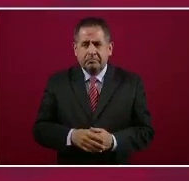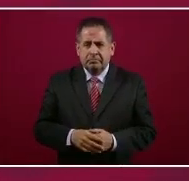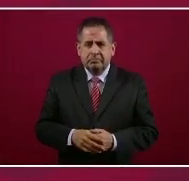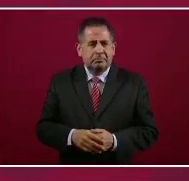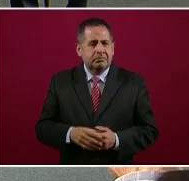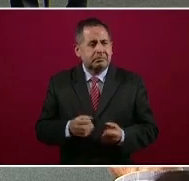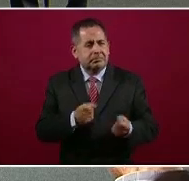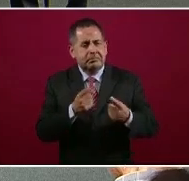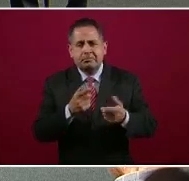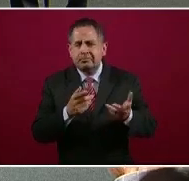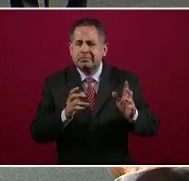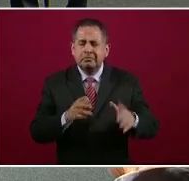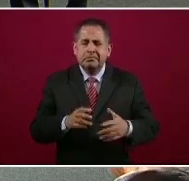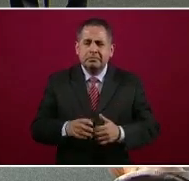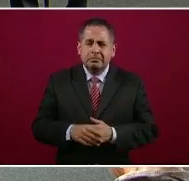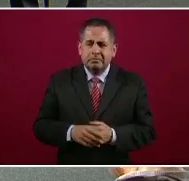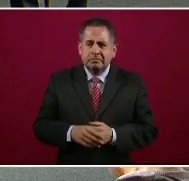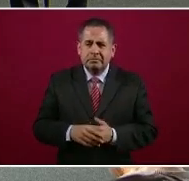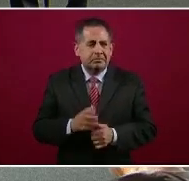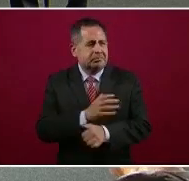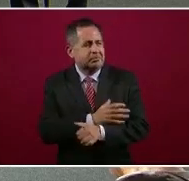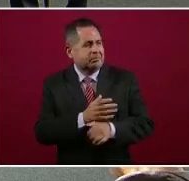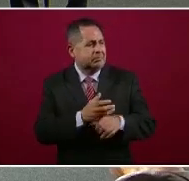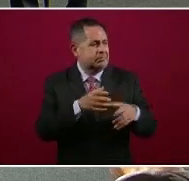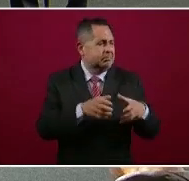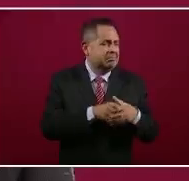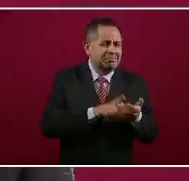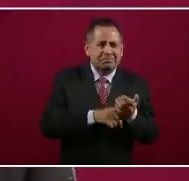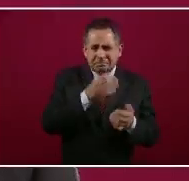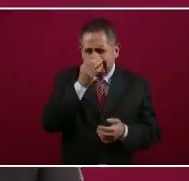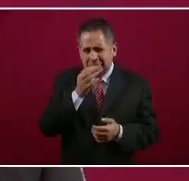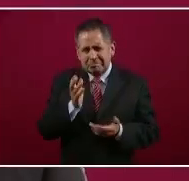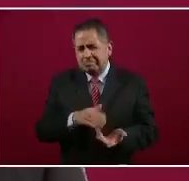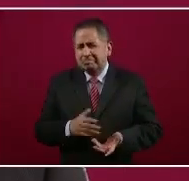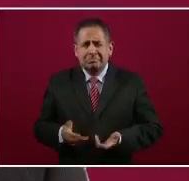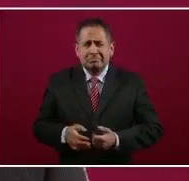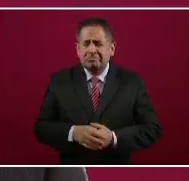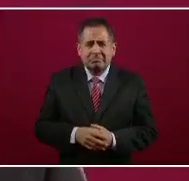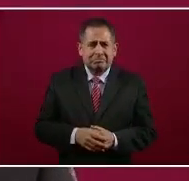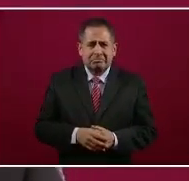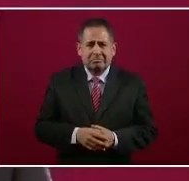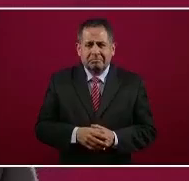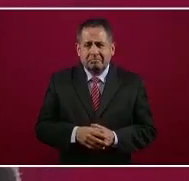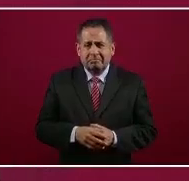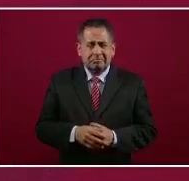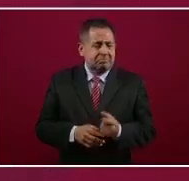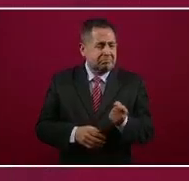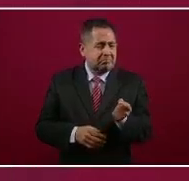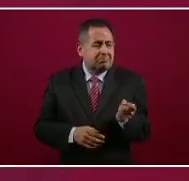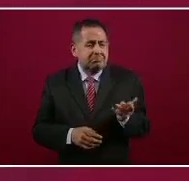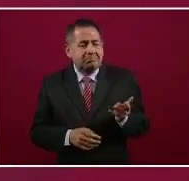compañeros y compañeras si éste unos